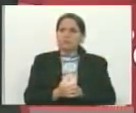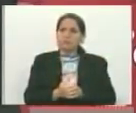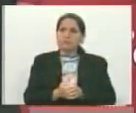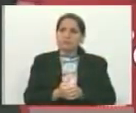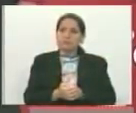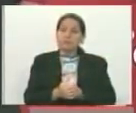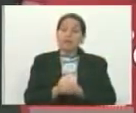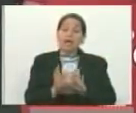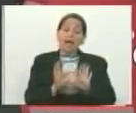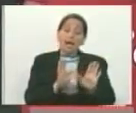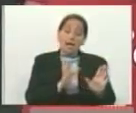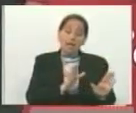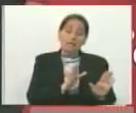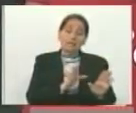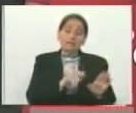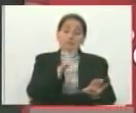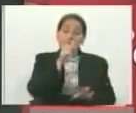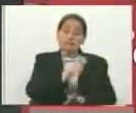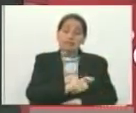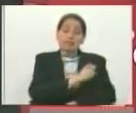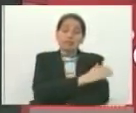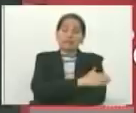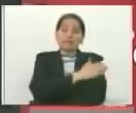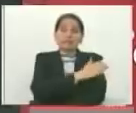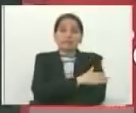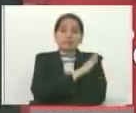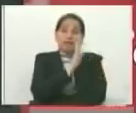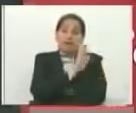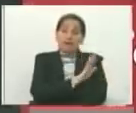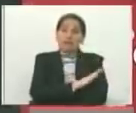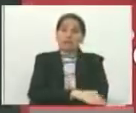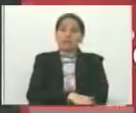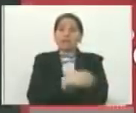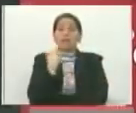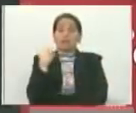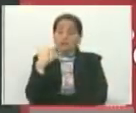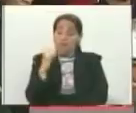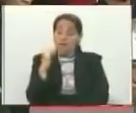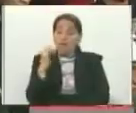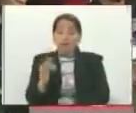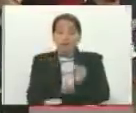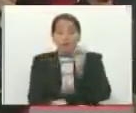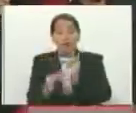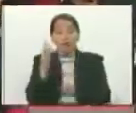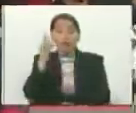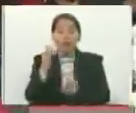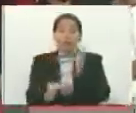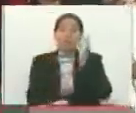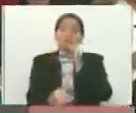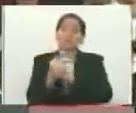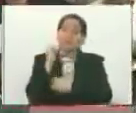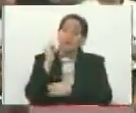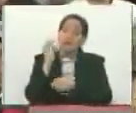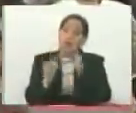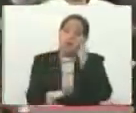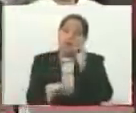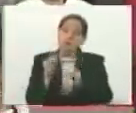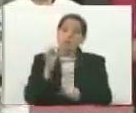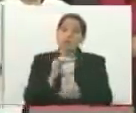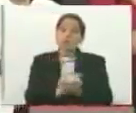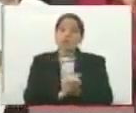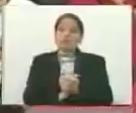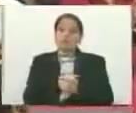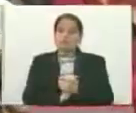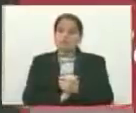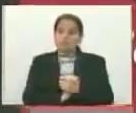Así son. Ellos creen que no va a haber justicia. Aquí va a haber justicia. Aquí va a haber justicia. Y no